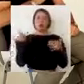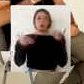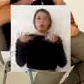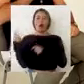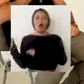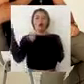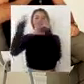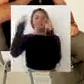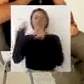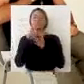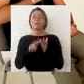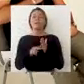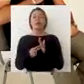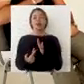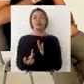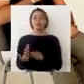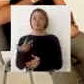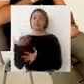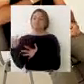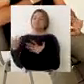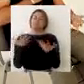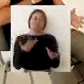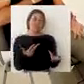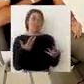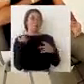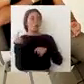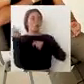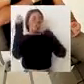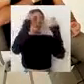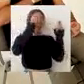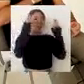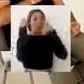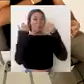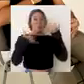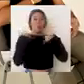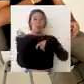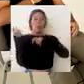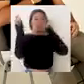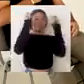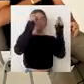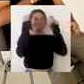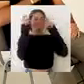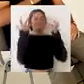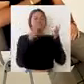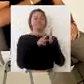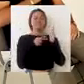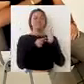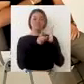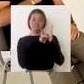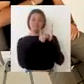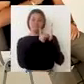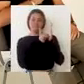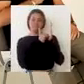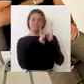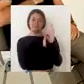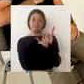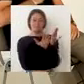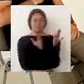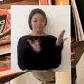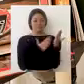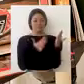rol? Bueno, un juego de rol, como su nombre lo dice, o sea, el diccionario de la Real